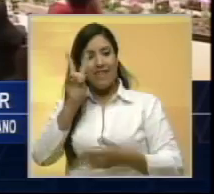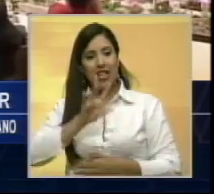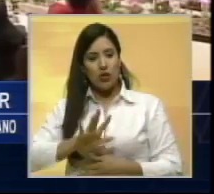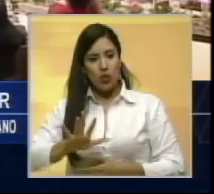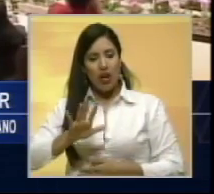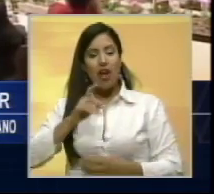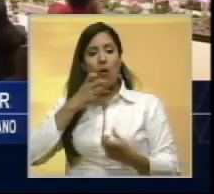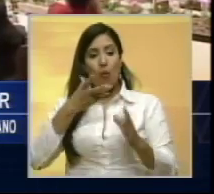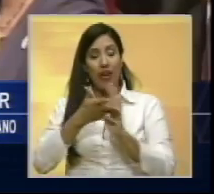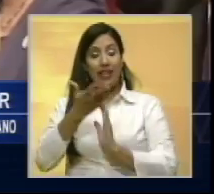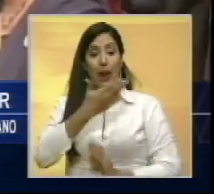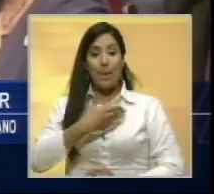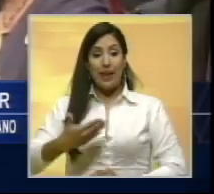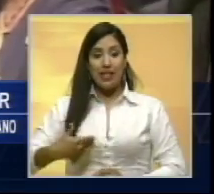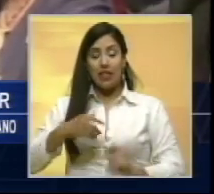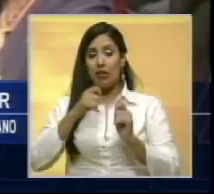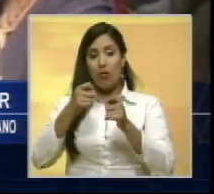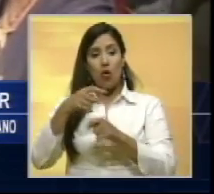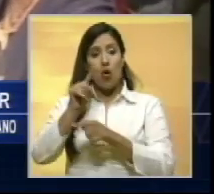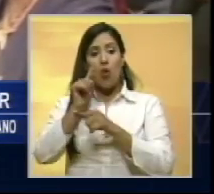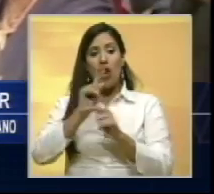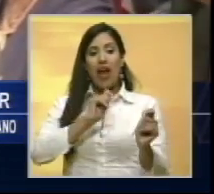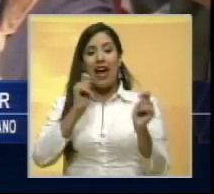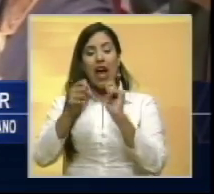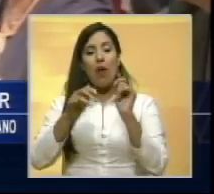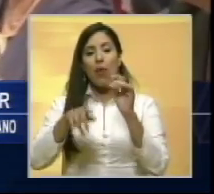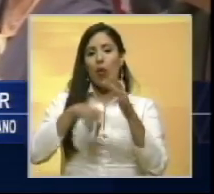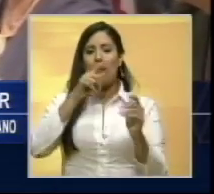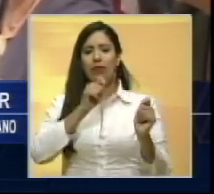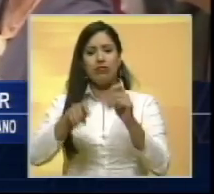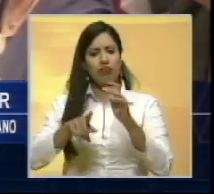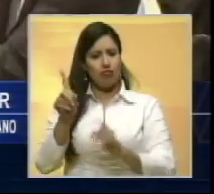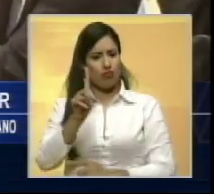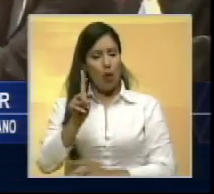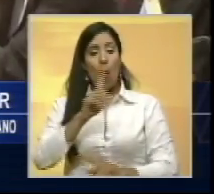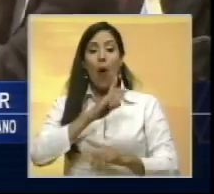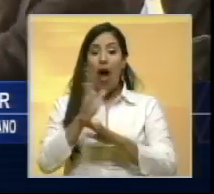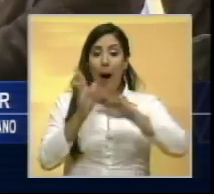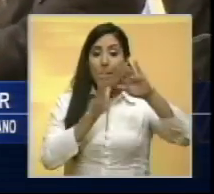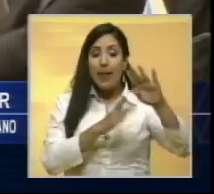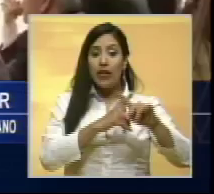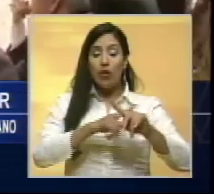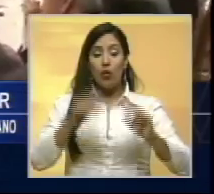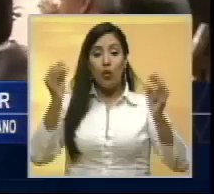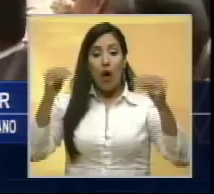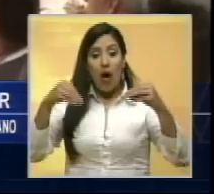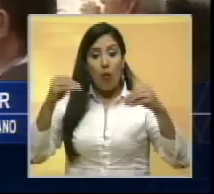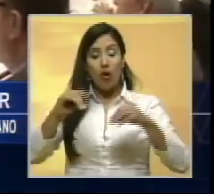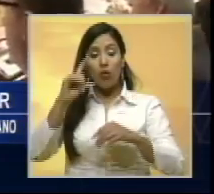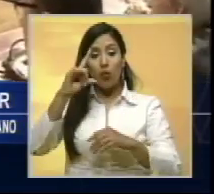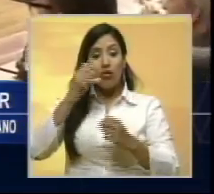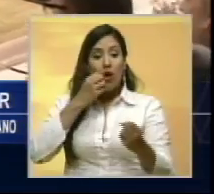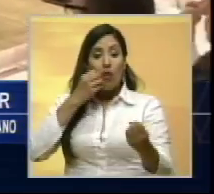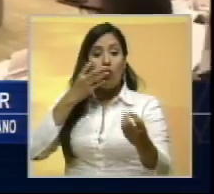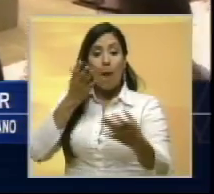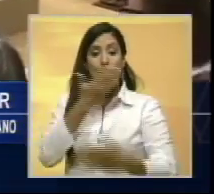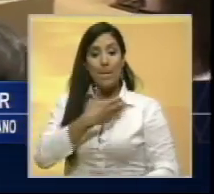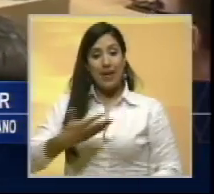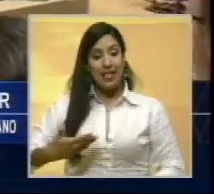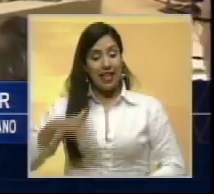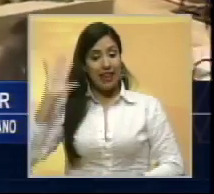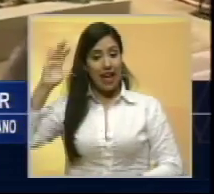Venezuela e indicó que la presidencia temporal no puede ser trasladada de manera automática. Por otra parte, de acuerdo con una fuente de la